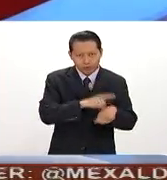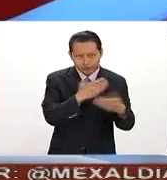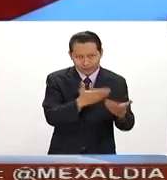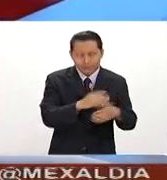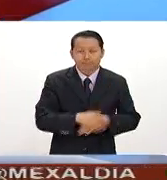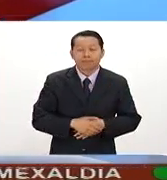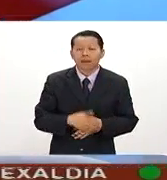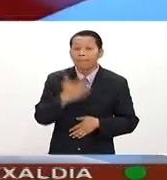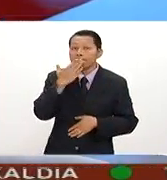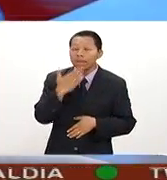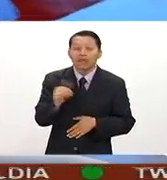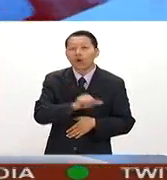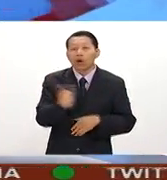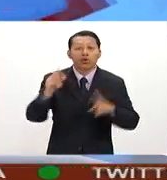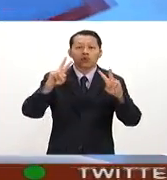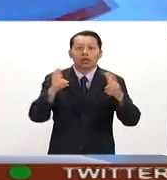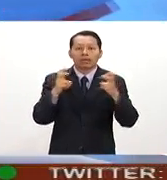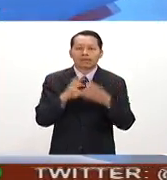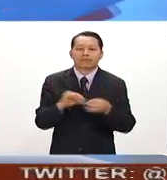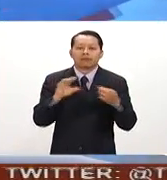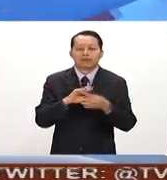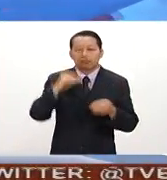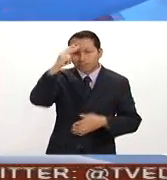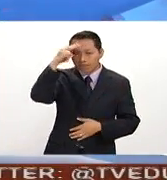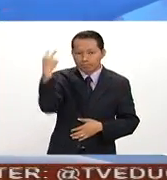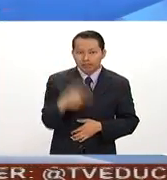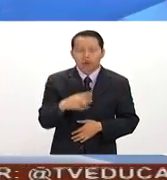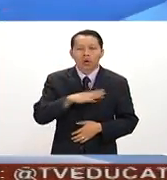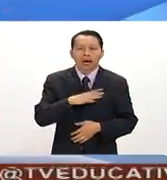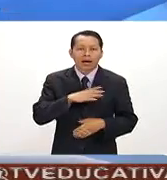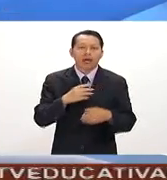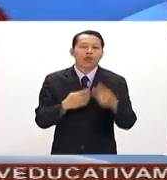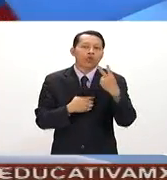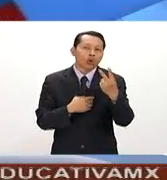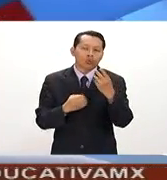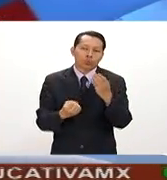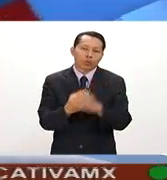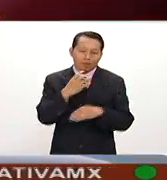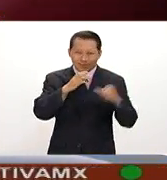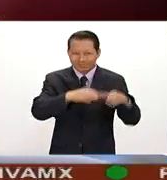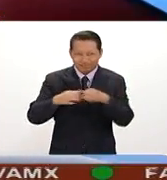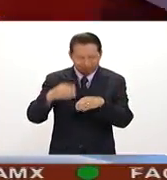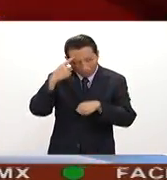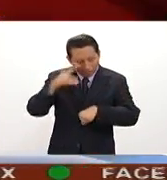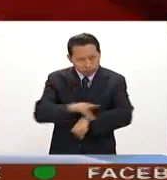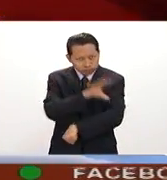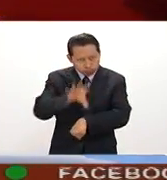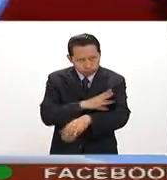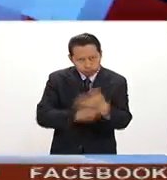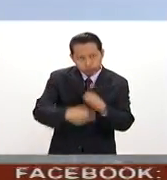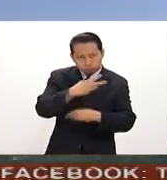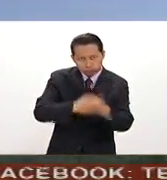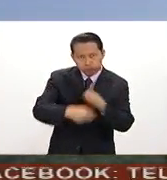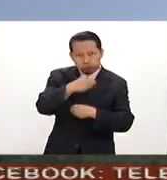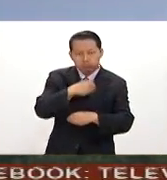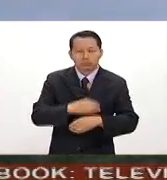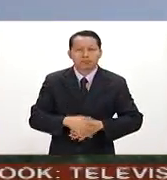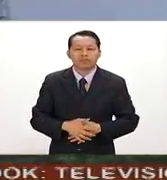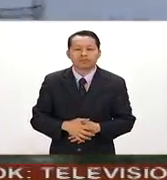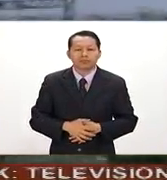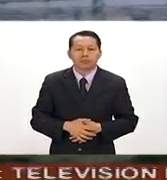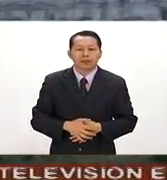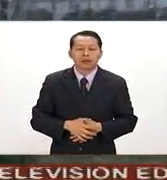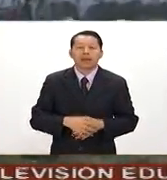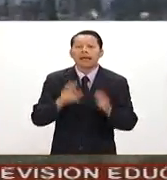Vámonos a otros asuntos. México cuenta con 2 nuevas plantas para generar energía de manera sustentable. La